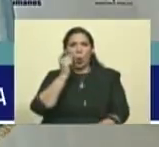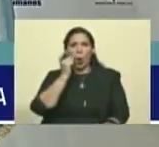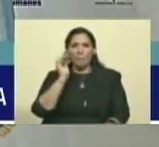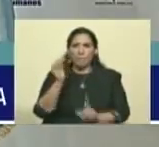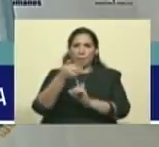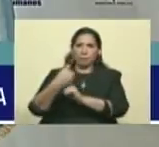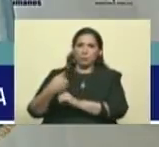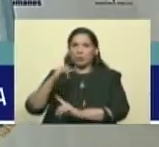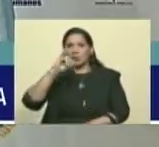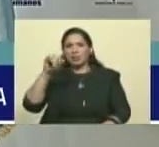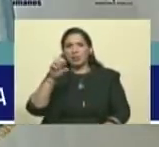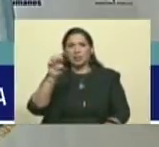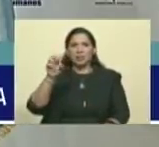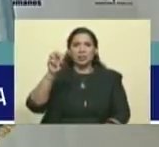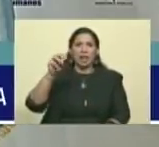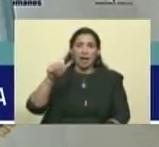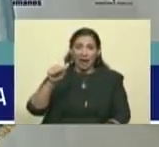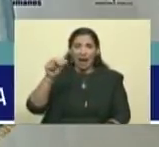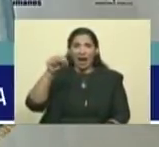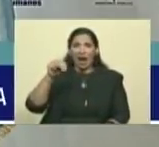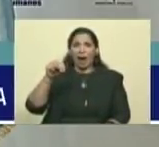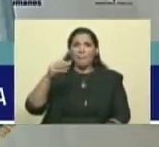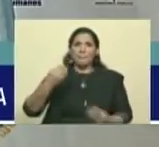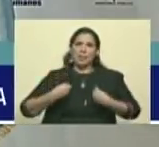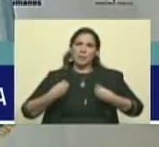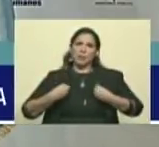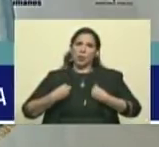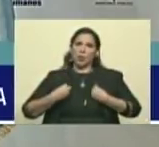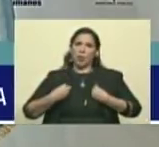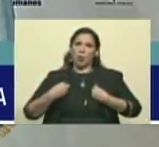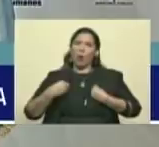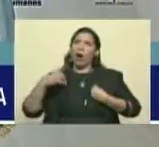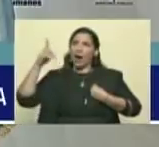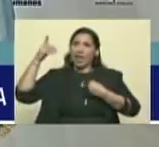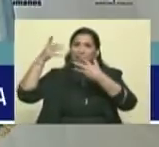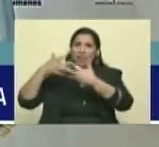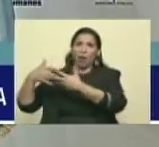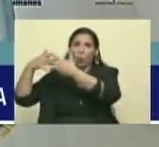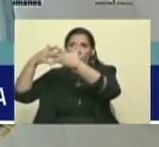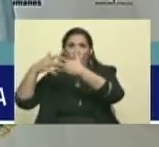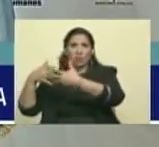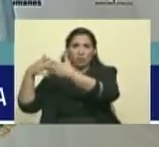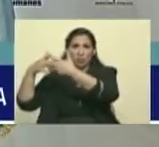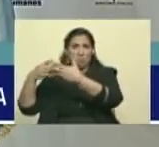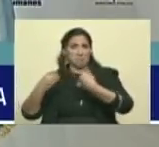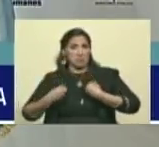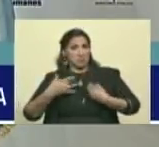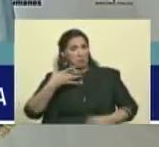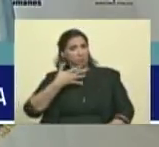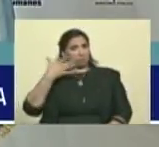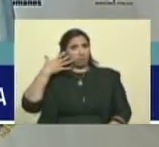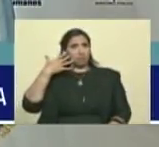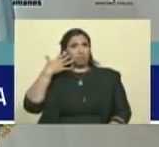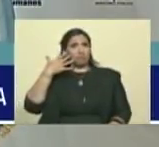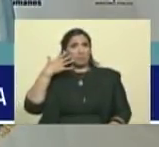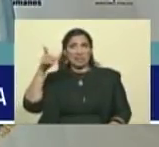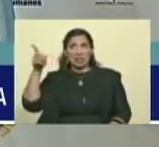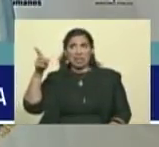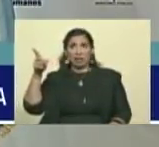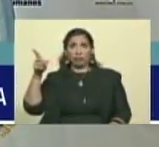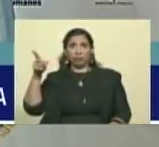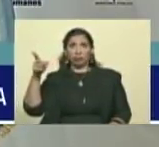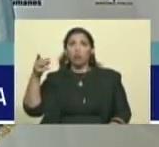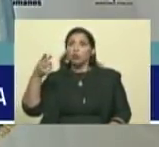vivió impunemente en este país hasta que se fugó a los Estados Unidos. Y vean ustedes, nosotros solicitamos